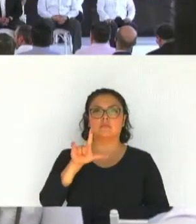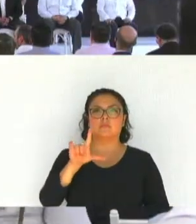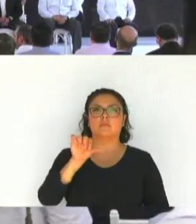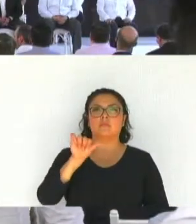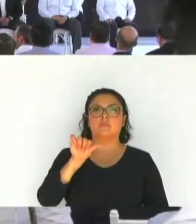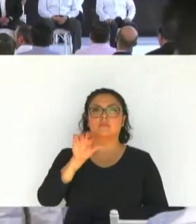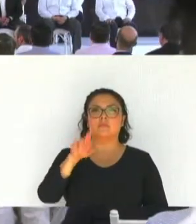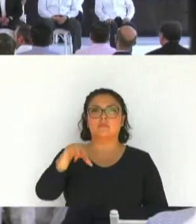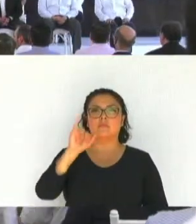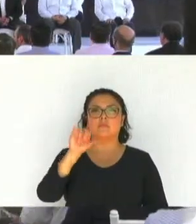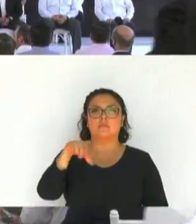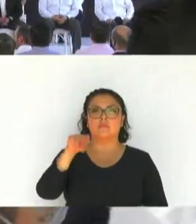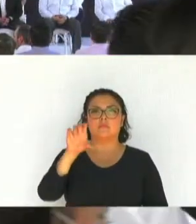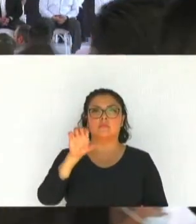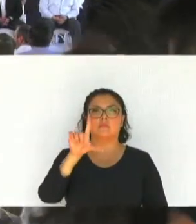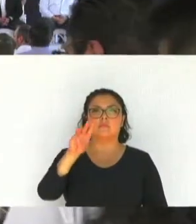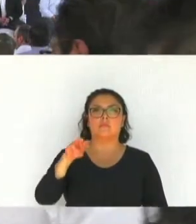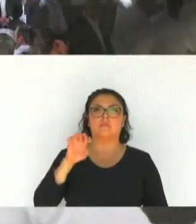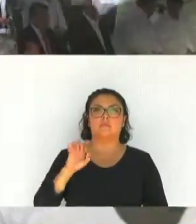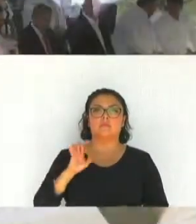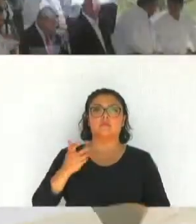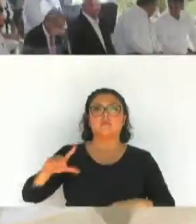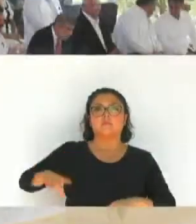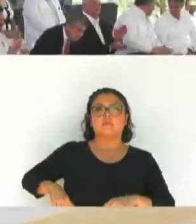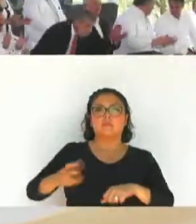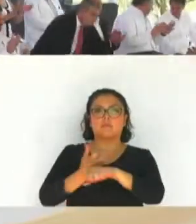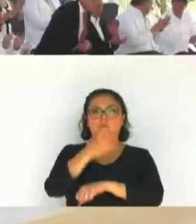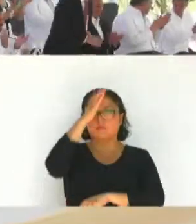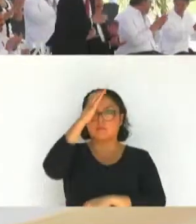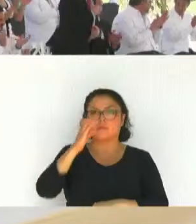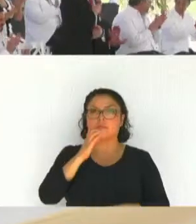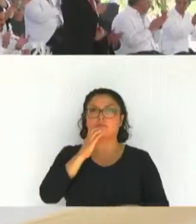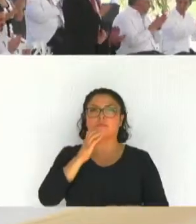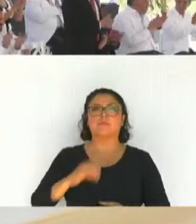Gobernador Constitucional del Estado de Coahuila de Zaragoza.